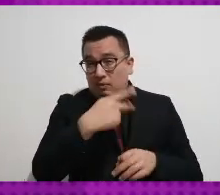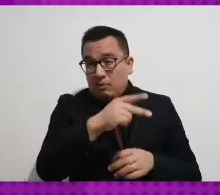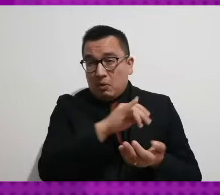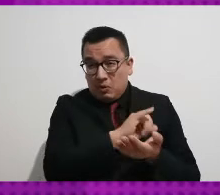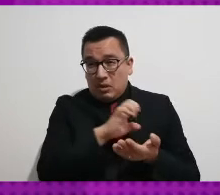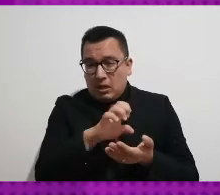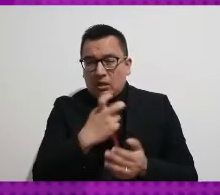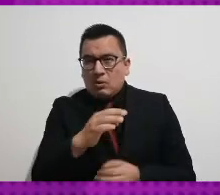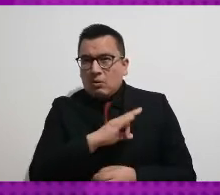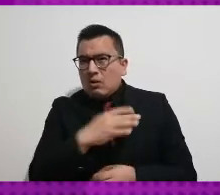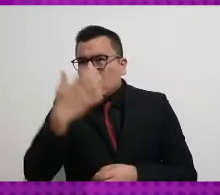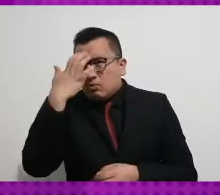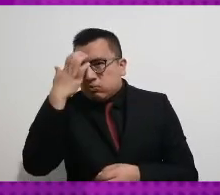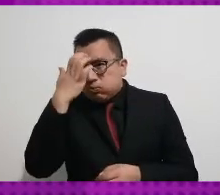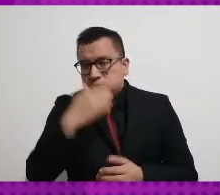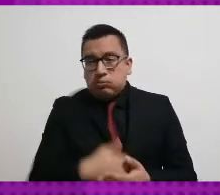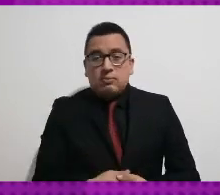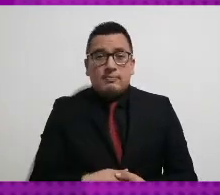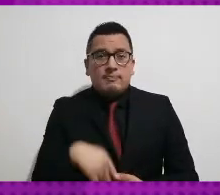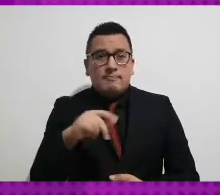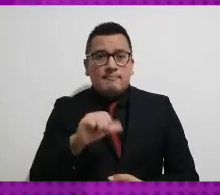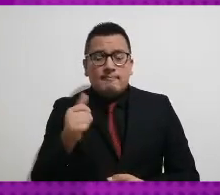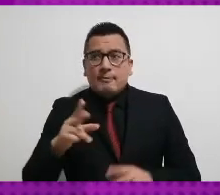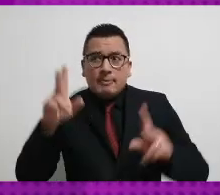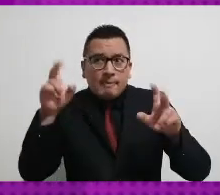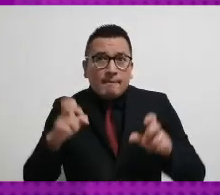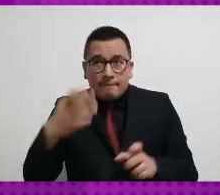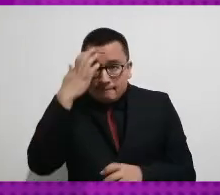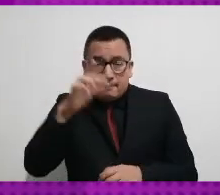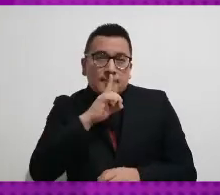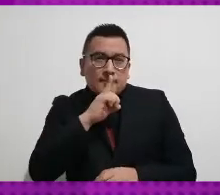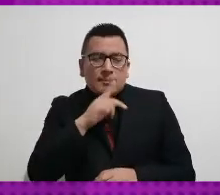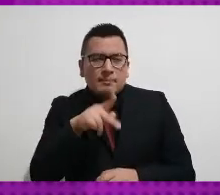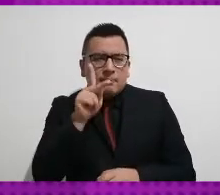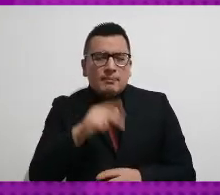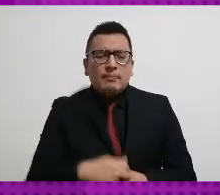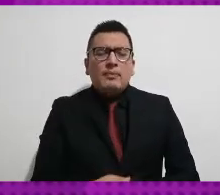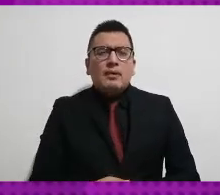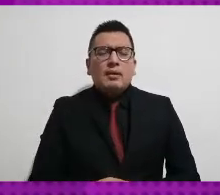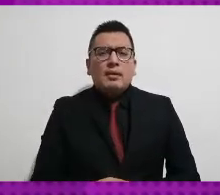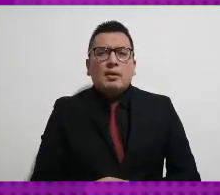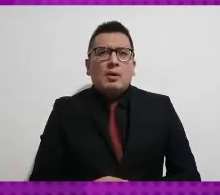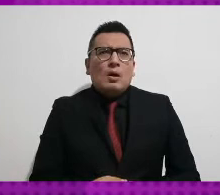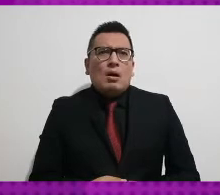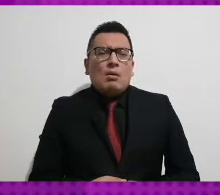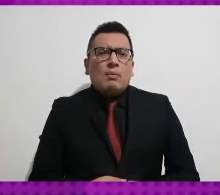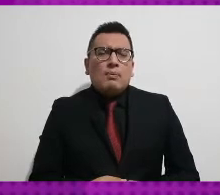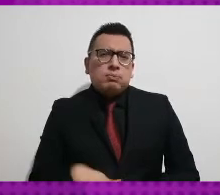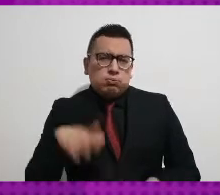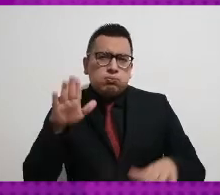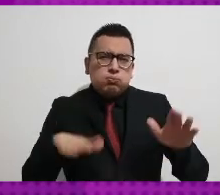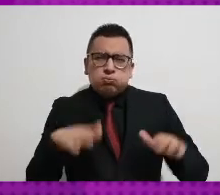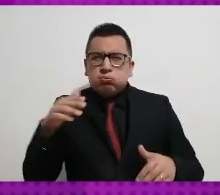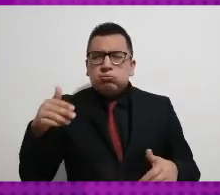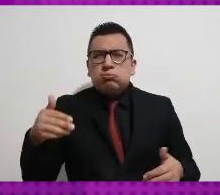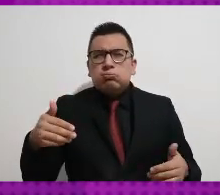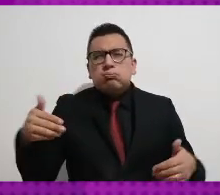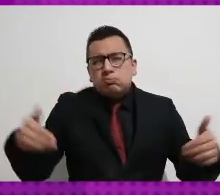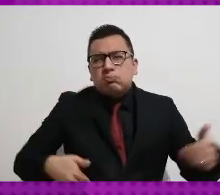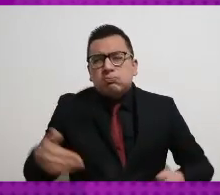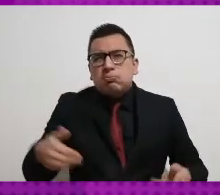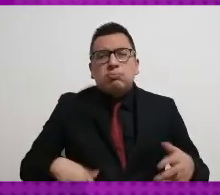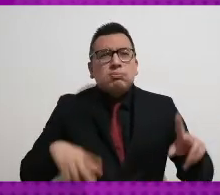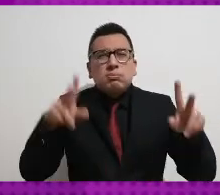Coahuila. Cualquier otro tema no somos competentes para conocer. Más sin embargo, les comento que hemos recibido quejas y